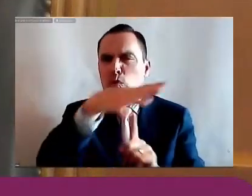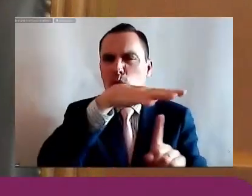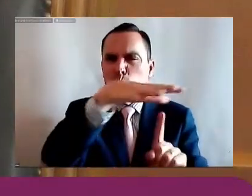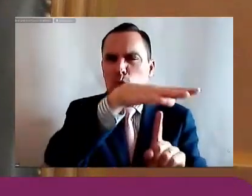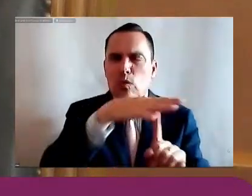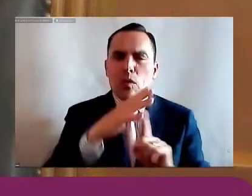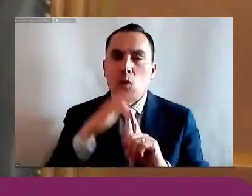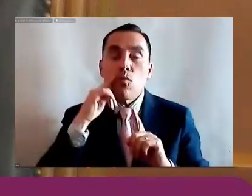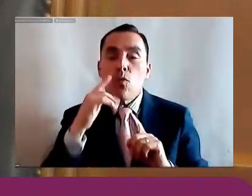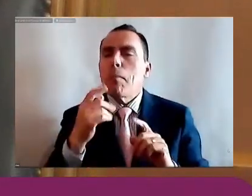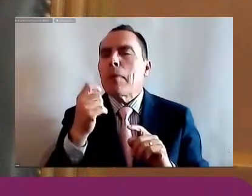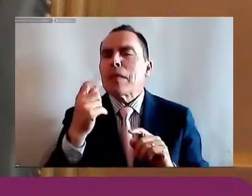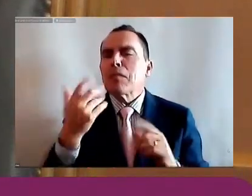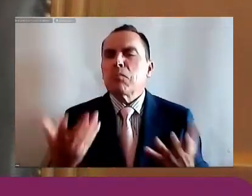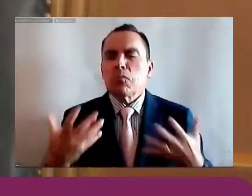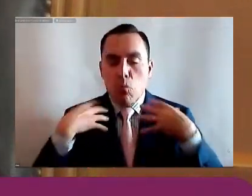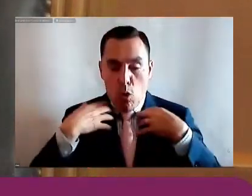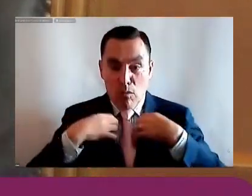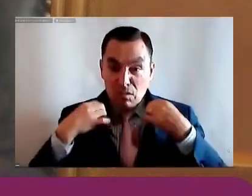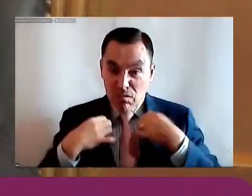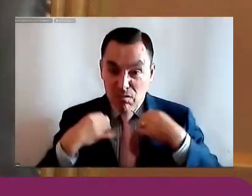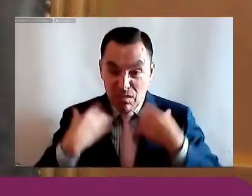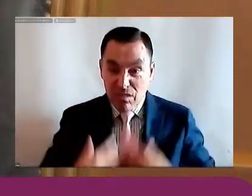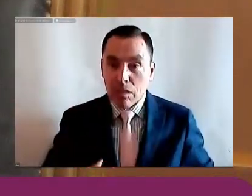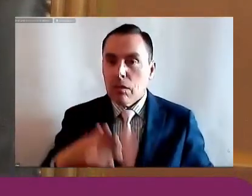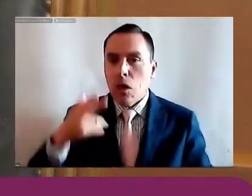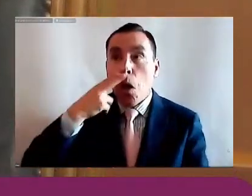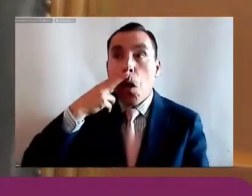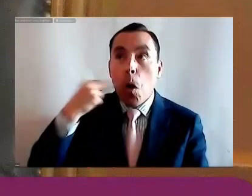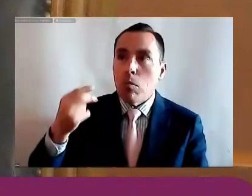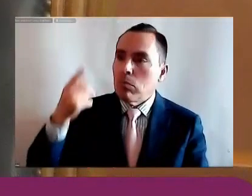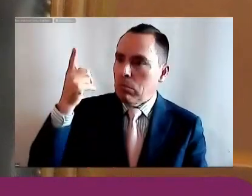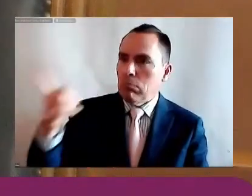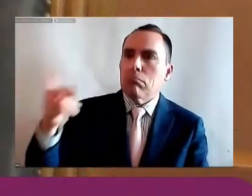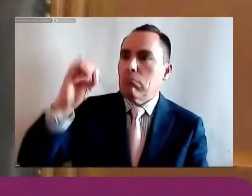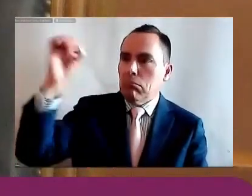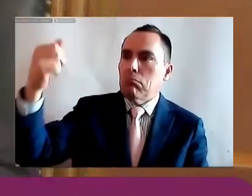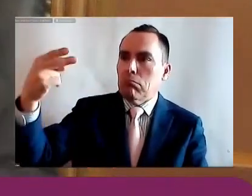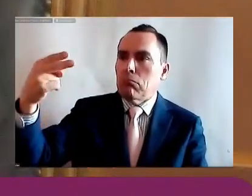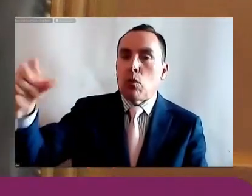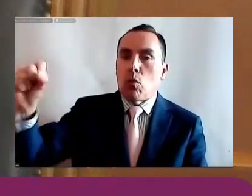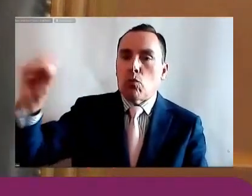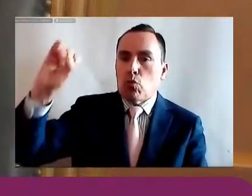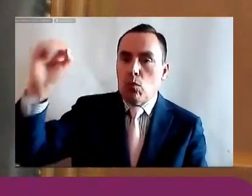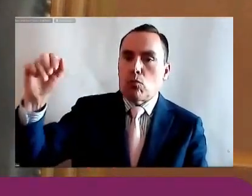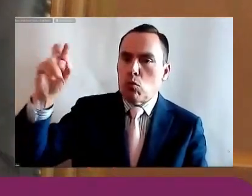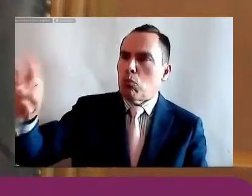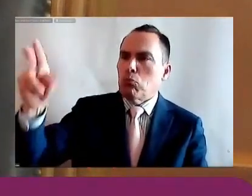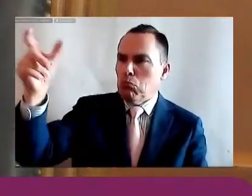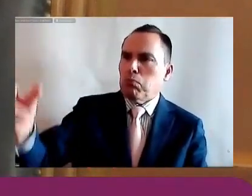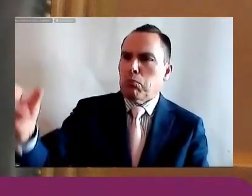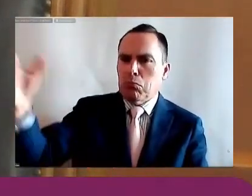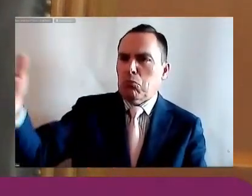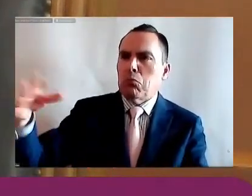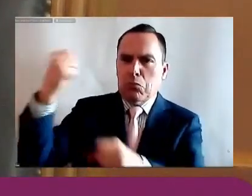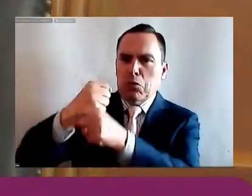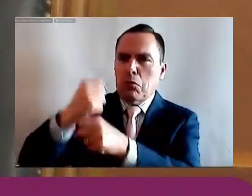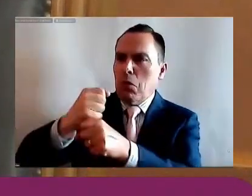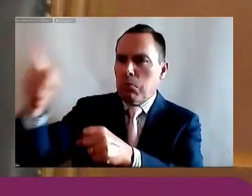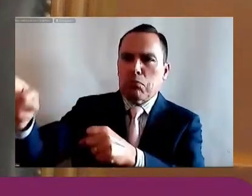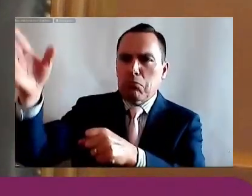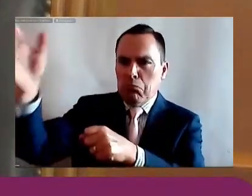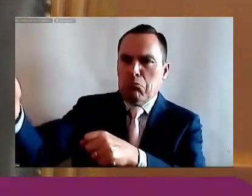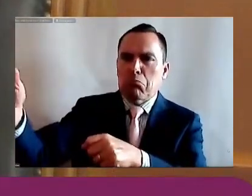en la experiencia masculina, que era que sí podía llegar a las 8 de la mañana impecable a trabajar y